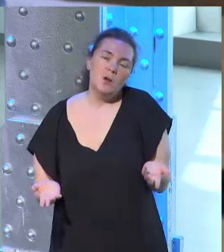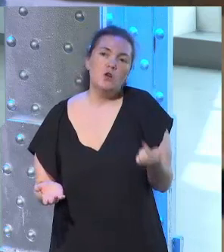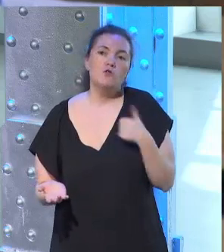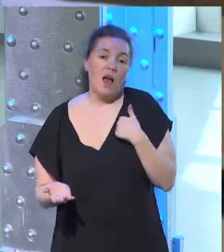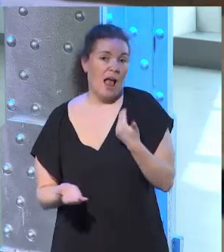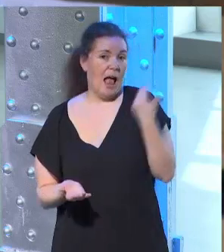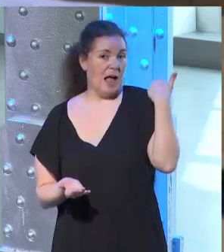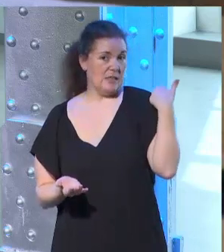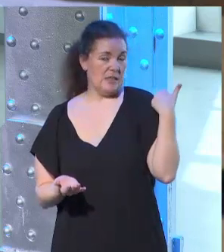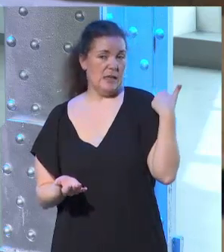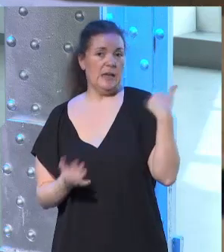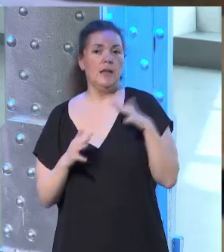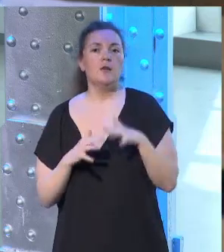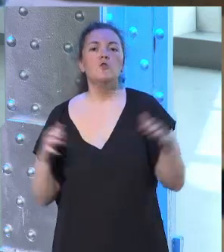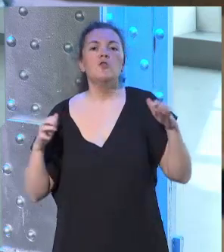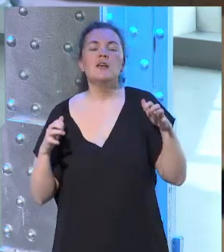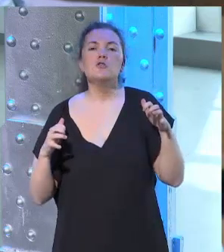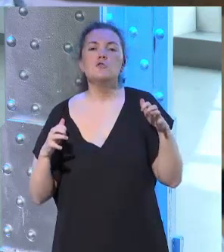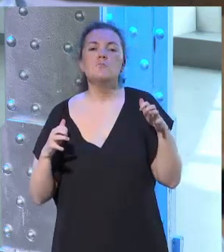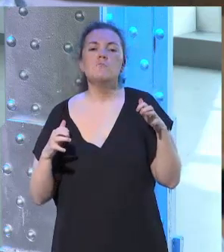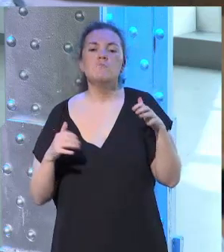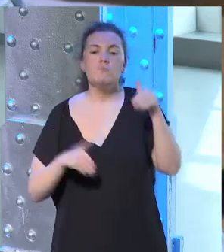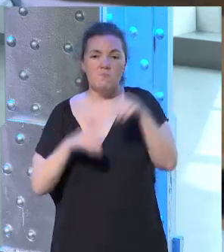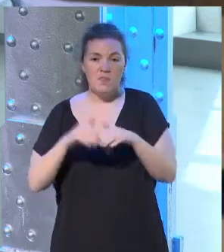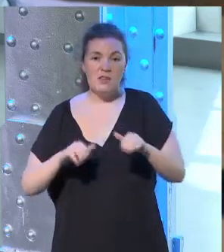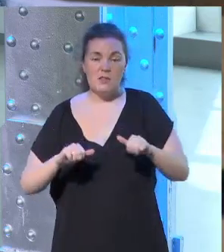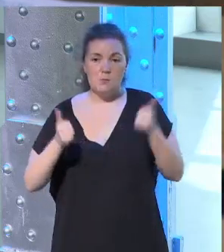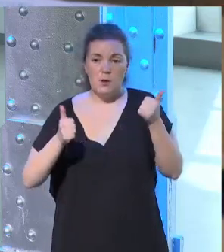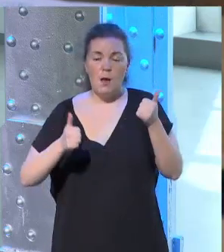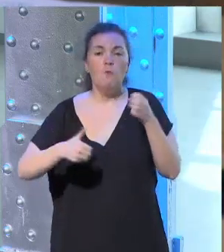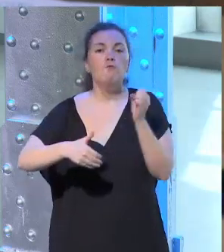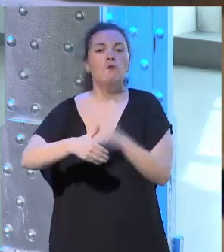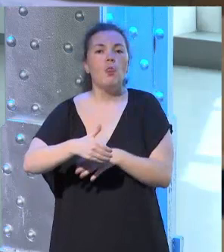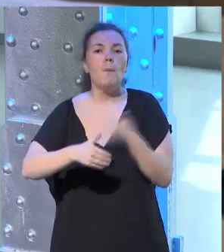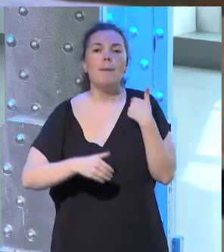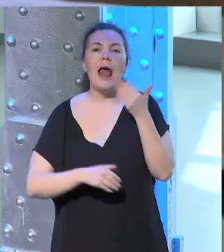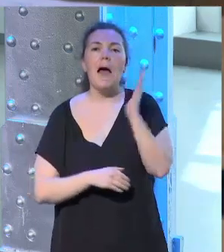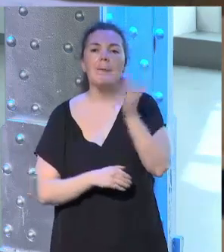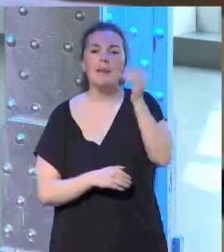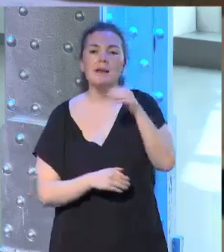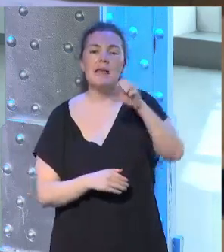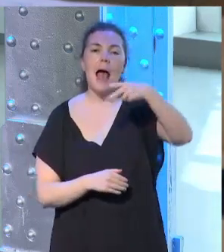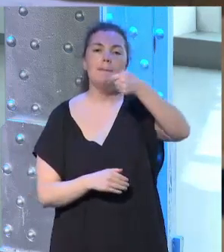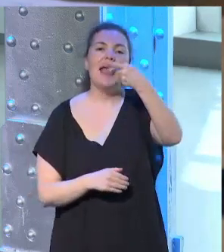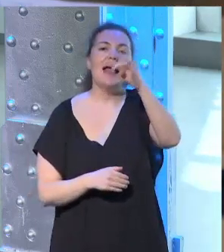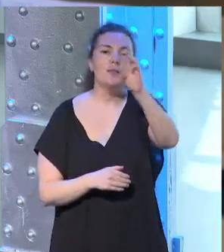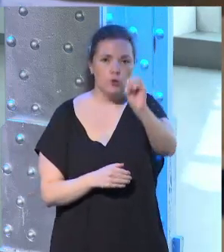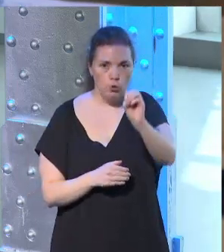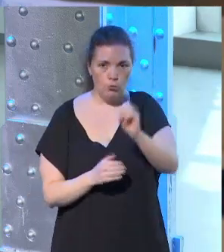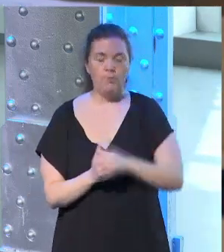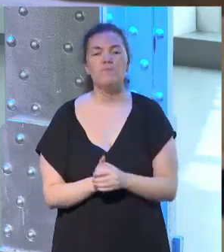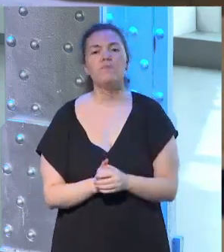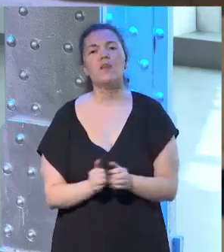el Congreso aprobábamos un fondo para las víctimas del amianto, que creo que es una que la reflexión viene muy a cuento de lo que estamos diciendo